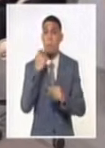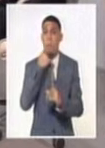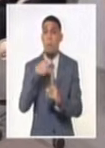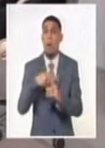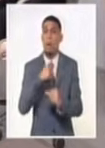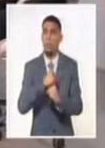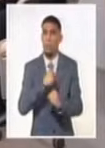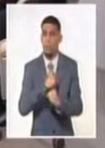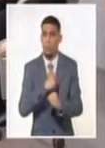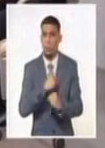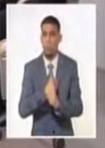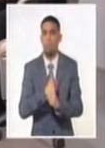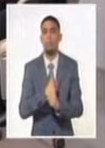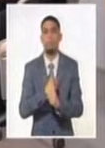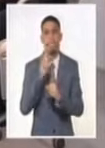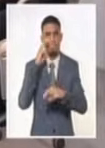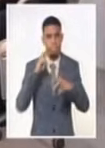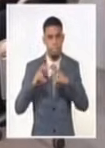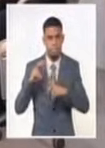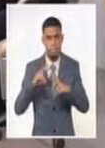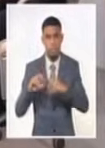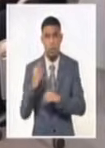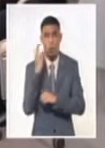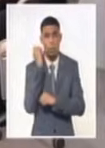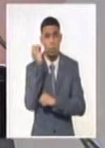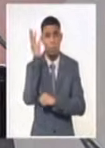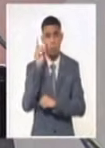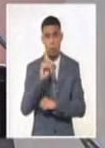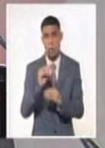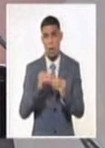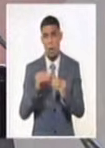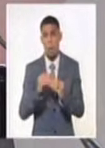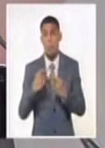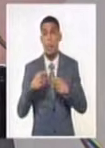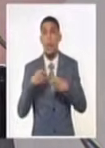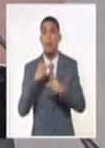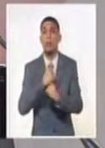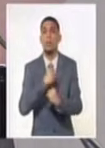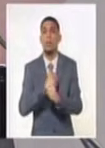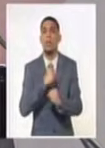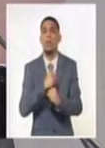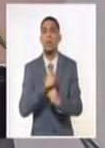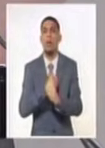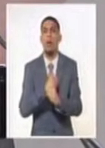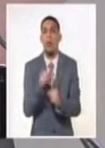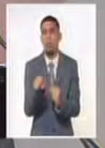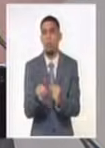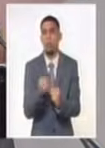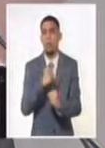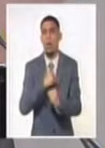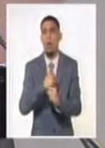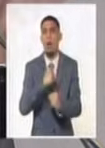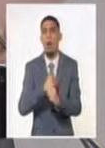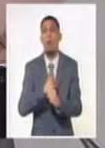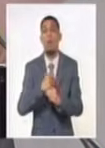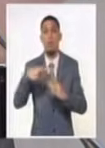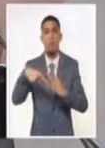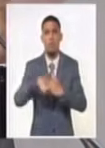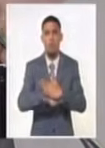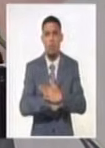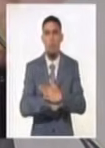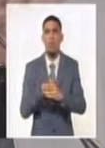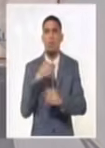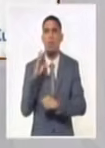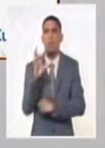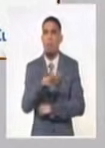es creatividad, tiene que estar acompañada de un trabajo metodológico riguroso, donde se tenga en cuenta cuáles son los objetivos